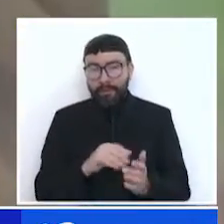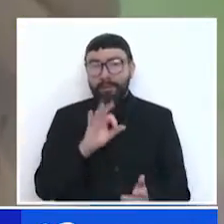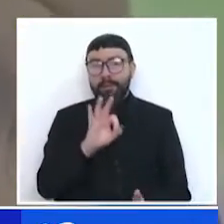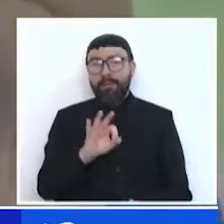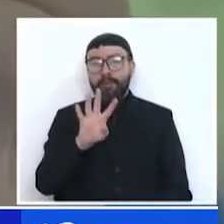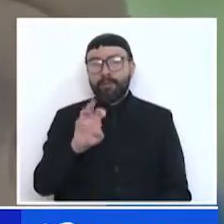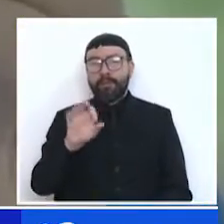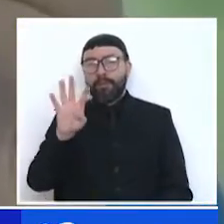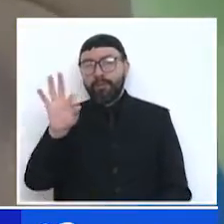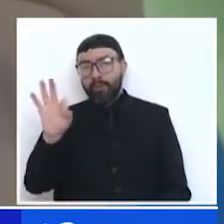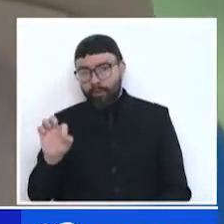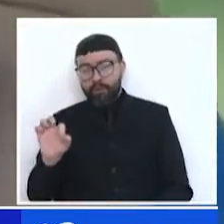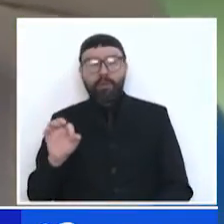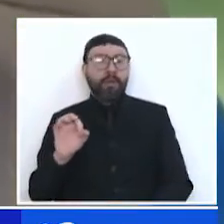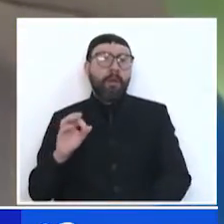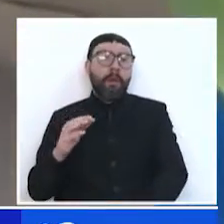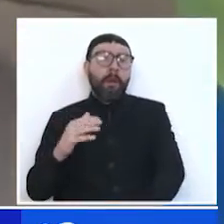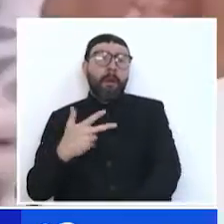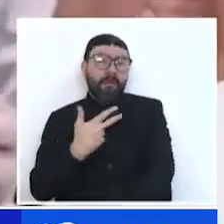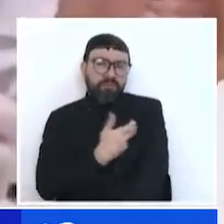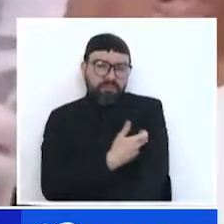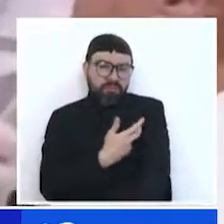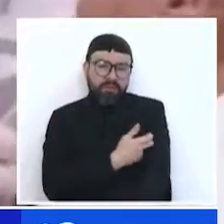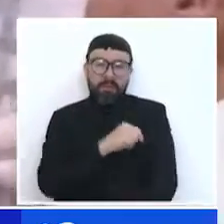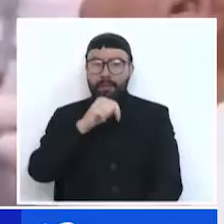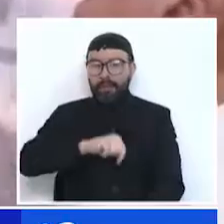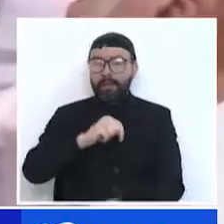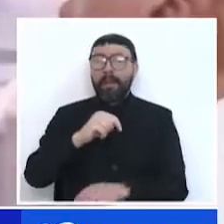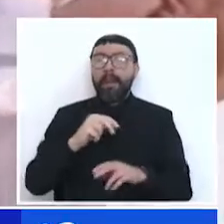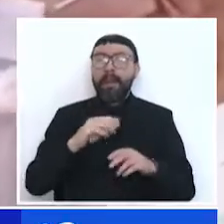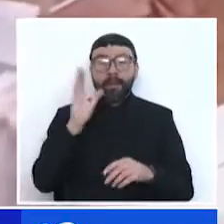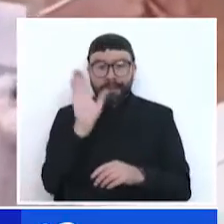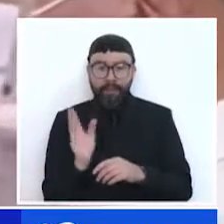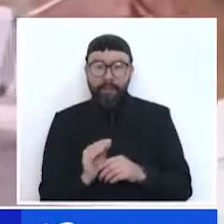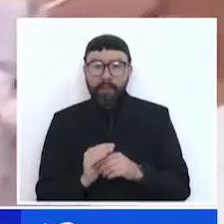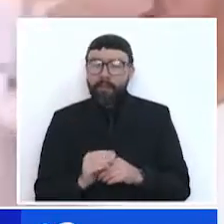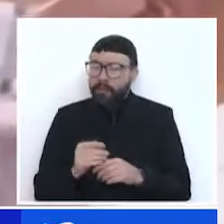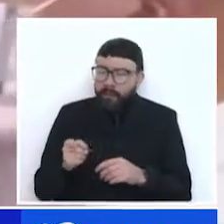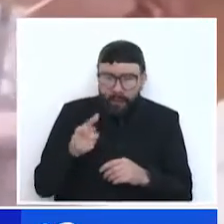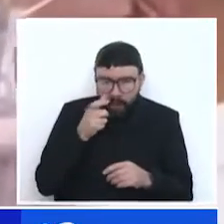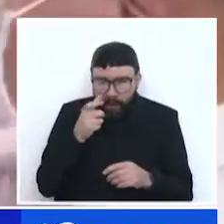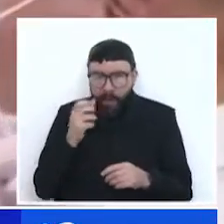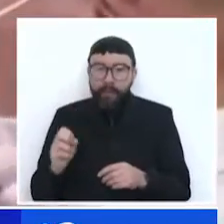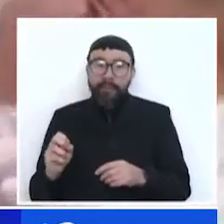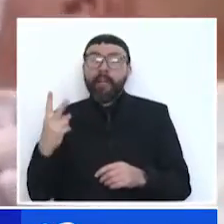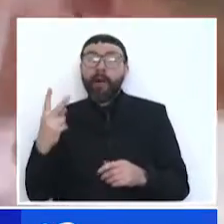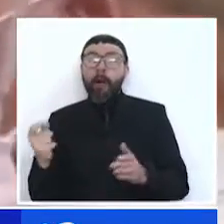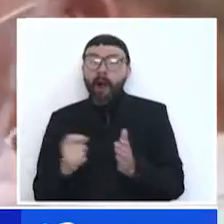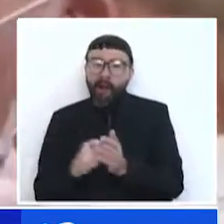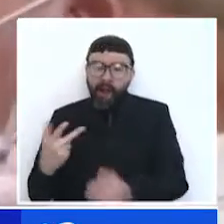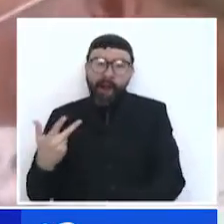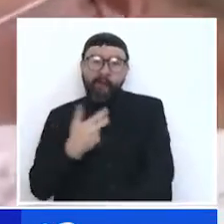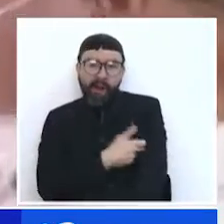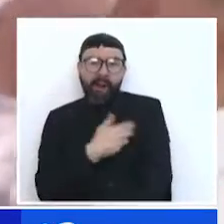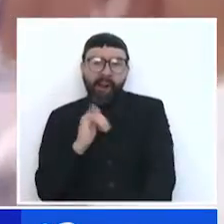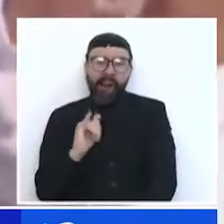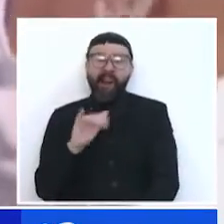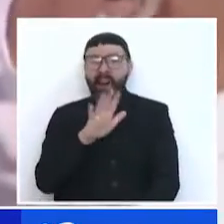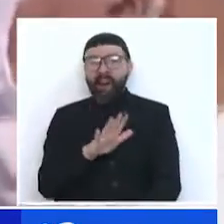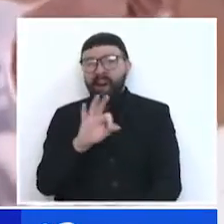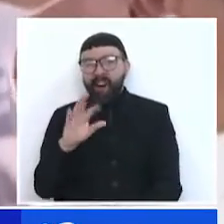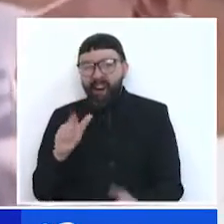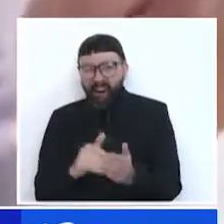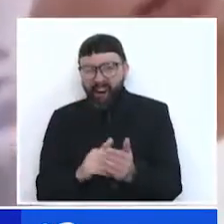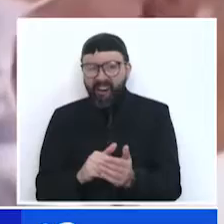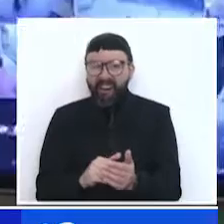182.398 vacunas. En el esquema completo, que son segundas dosis, hemos aplicado